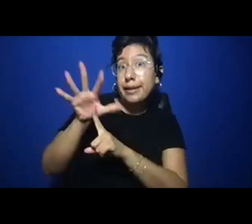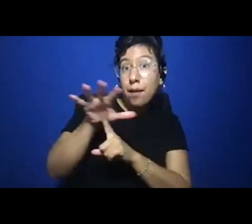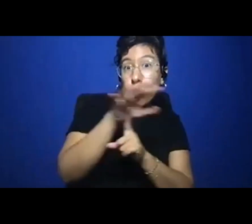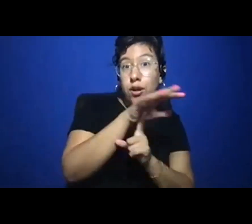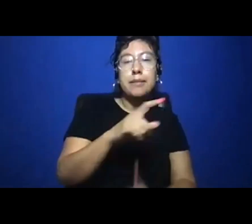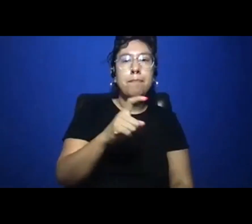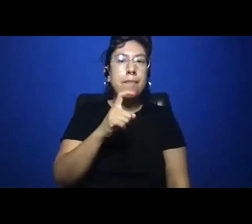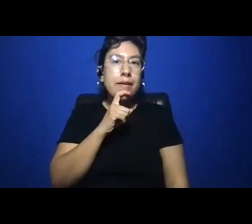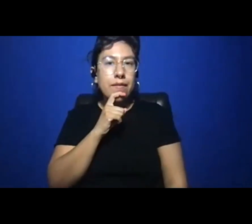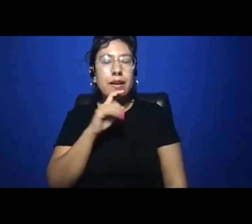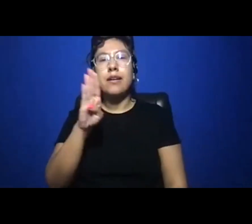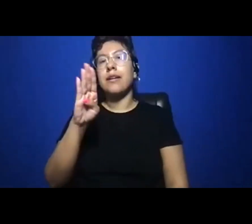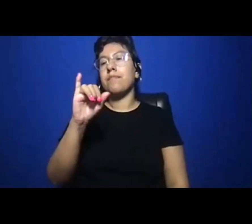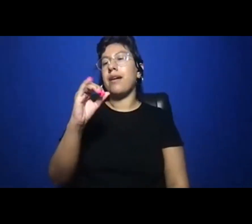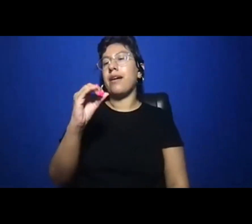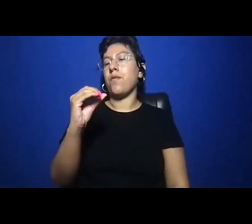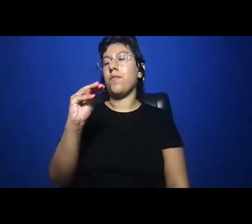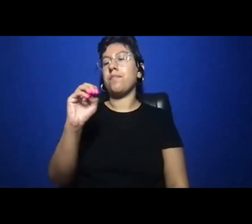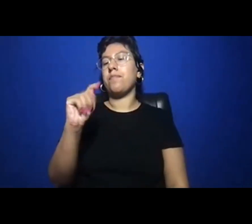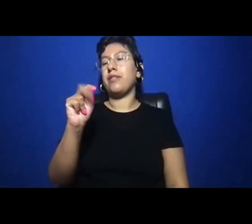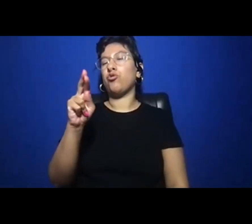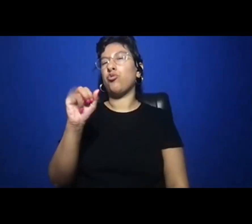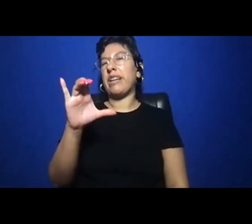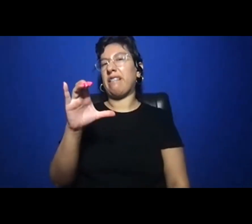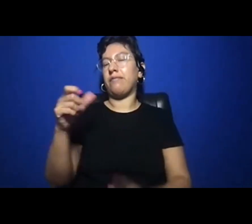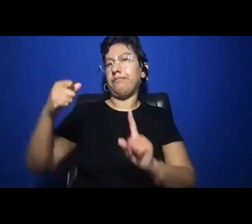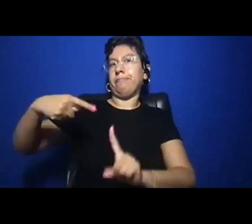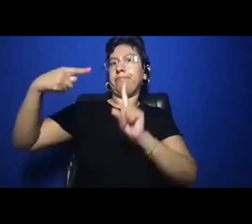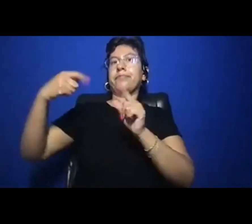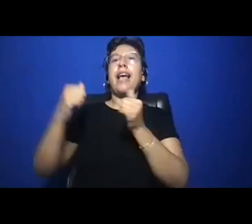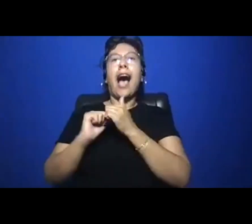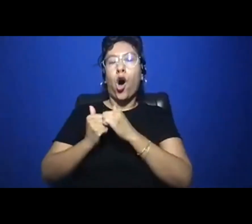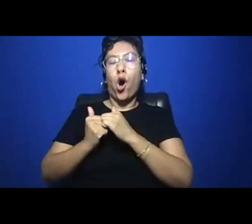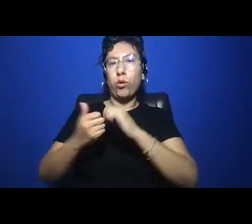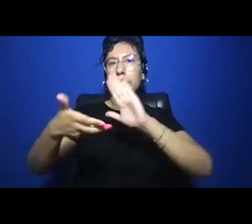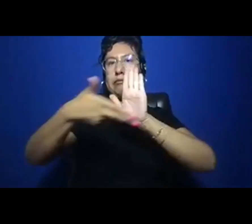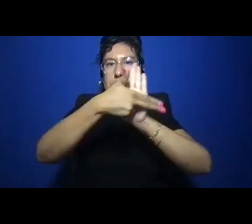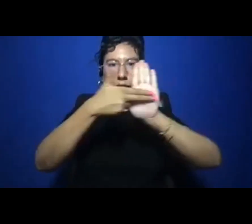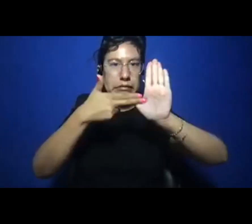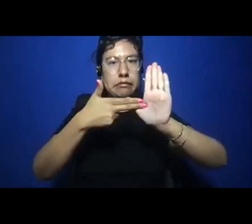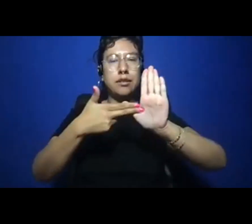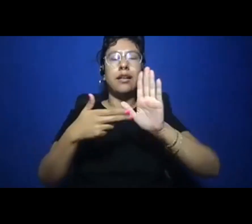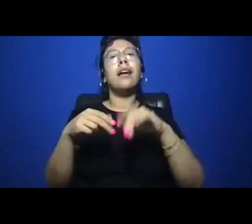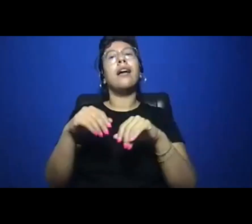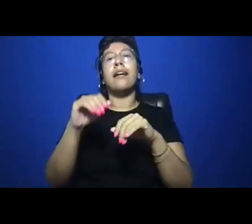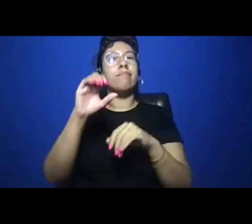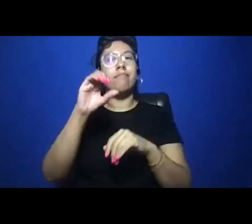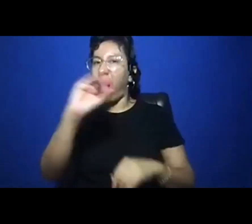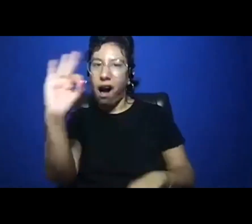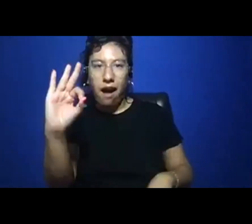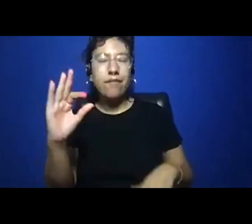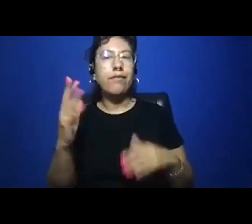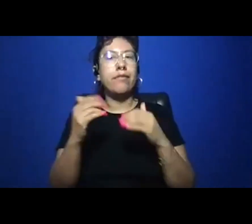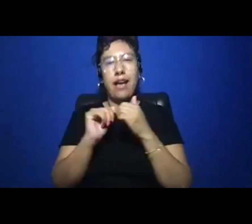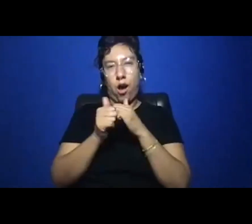micrófonos, sensores de biométricas y aprender cómo cubrirlas y también encenderlas y apagarlas.